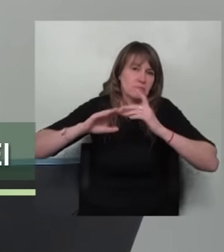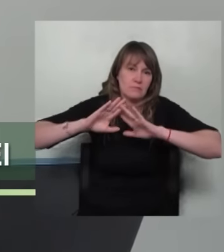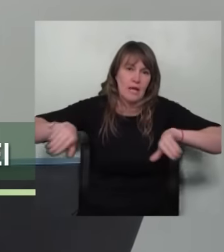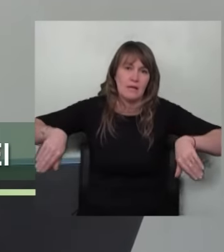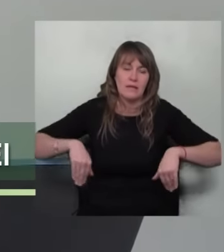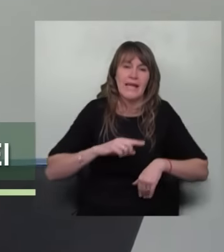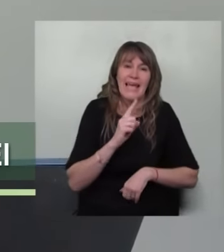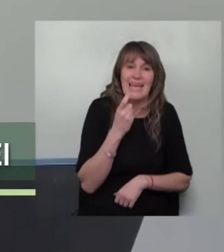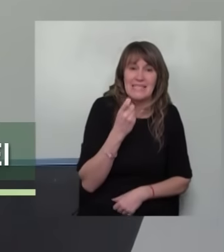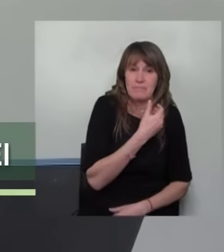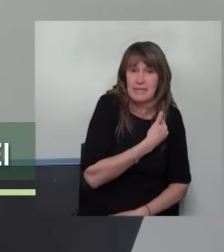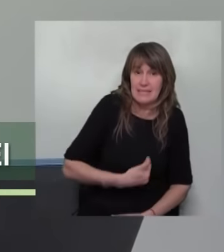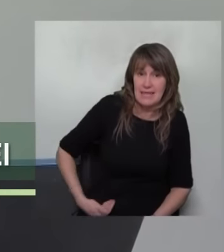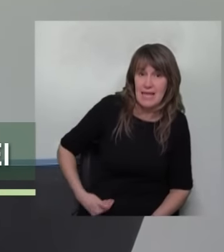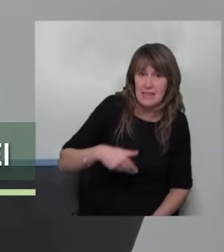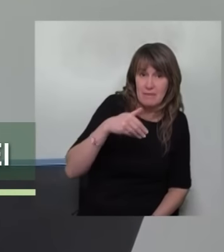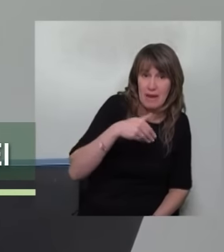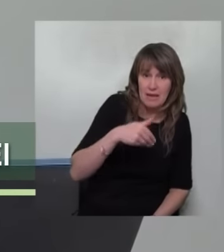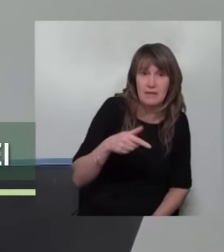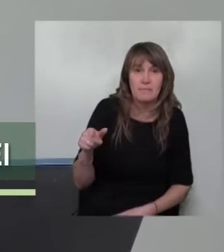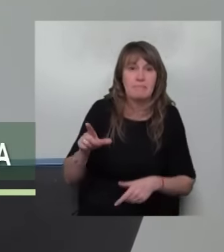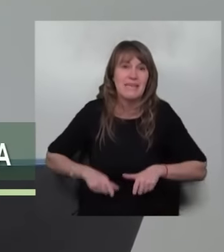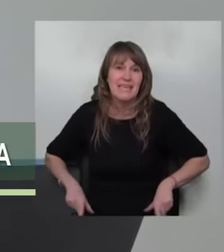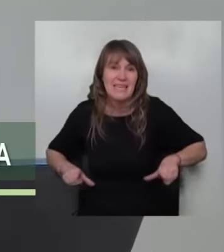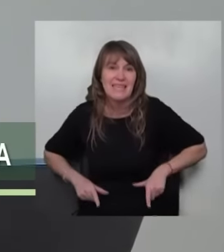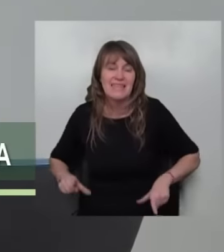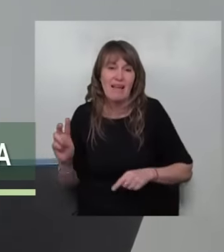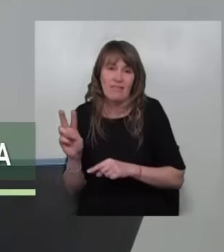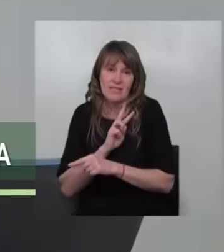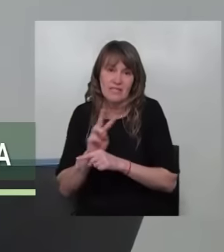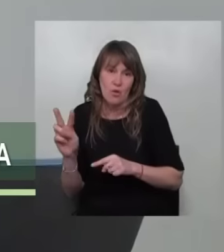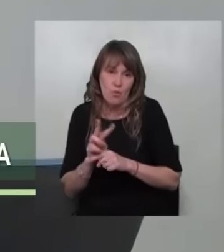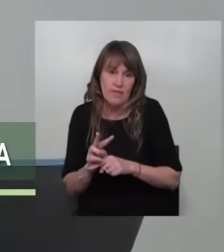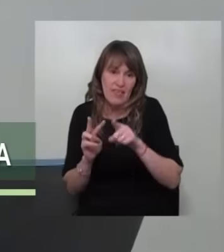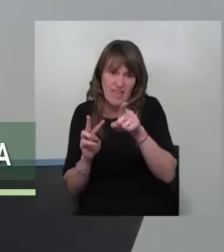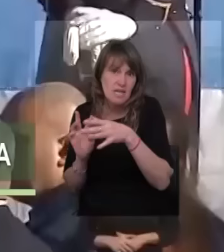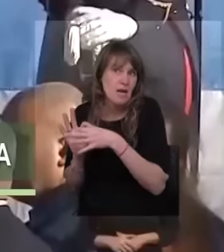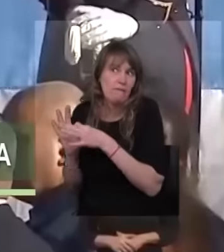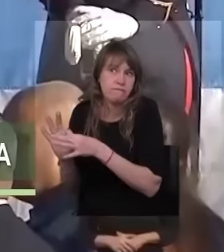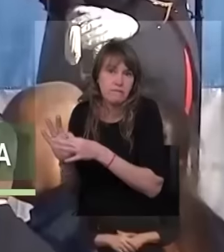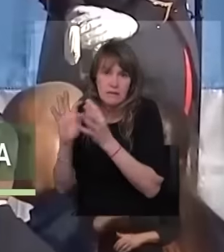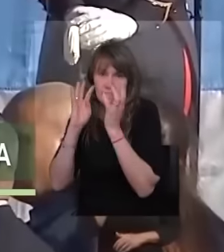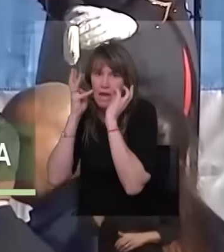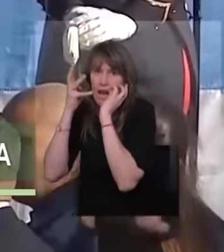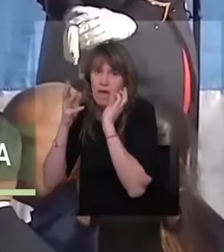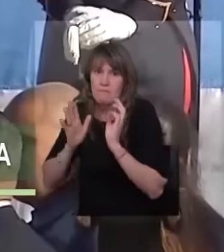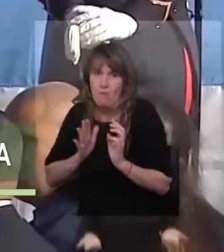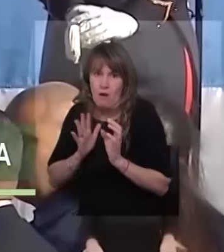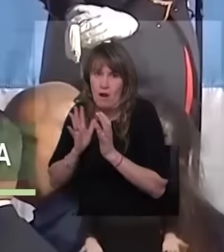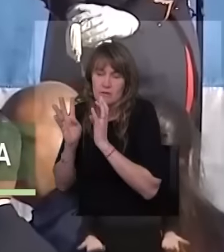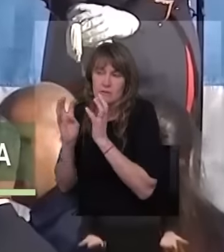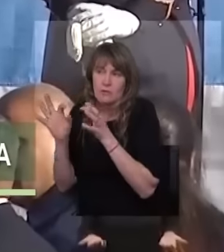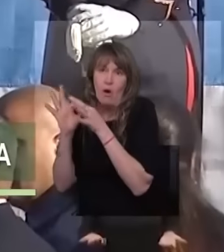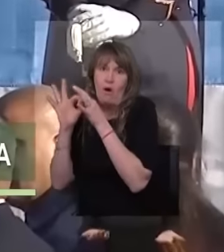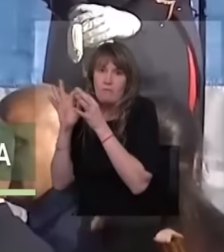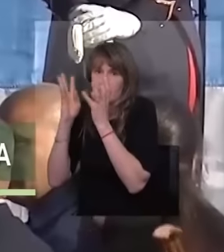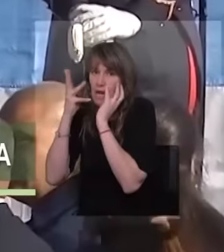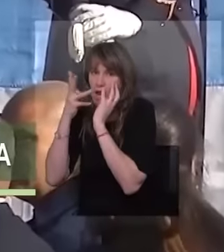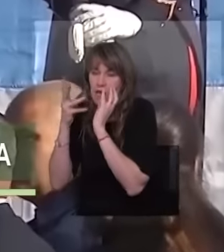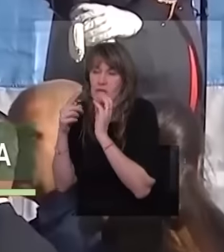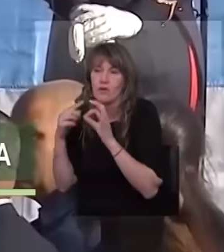expresidente y la ministra de seguridad Patricia bullrich quien hoy es una aliada incondicional de milei El vínculo entre macri y Miley basado en sus